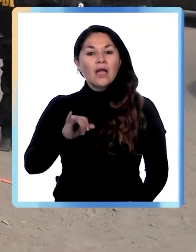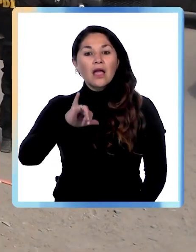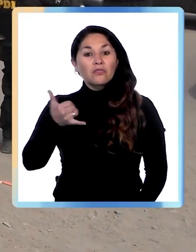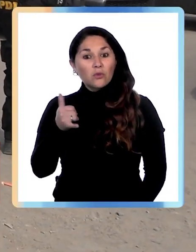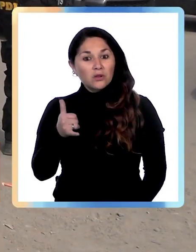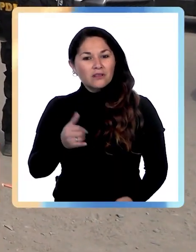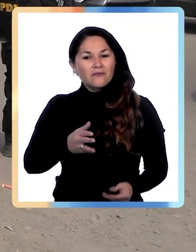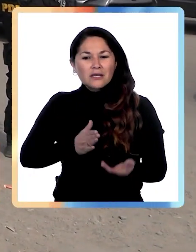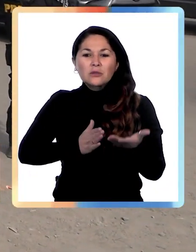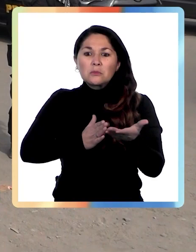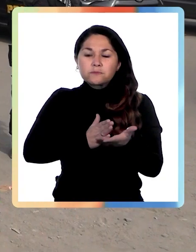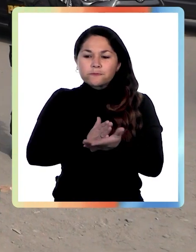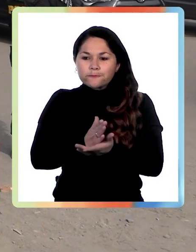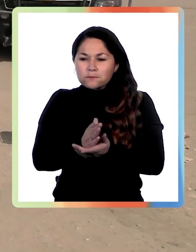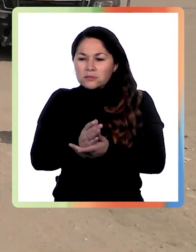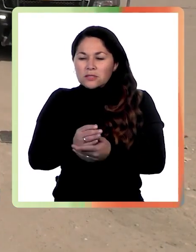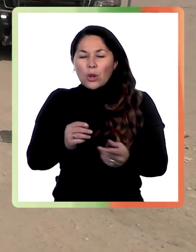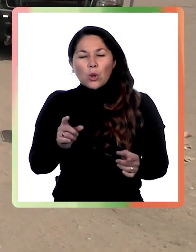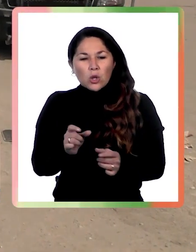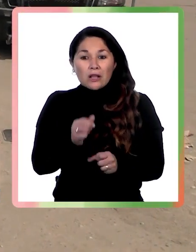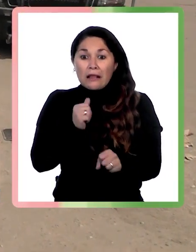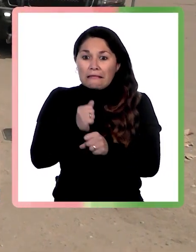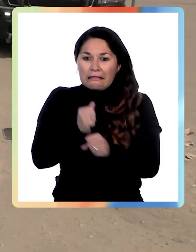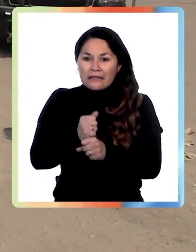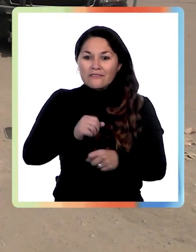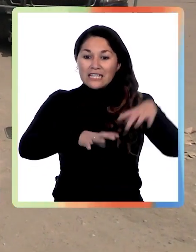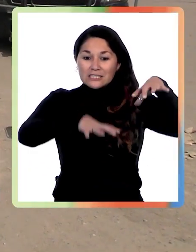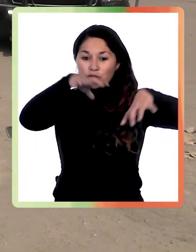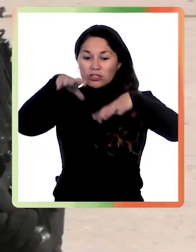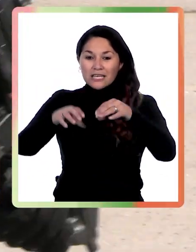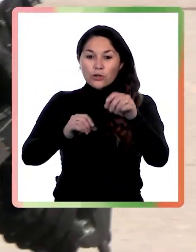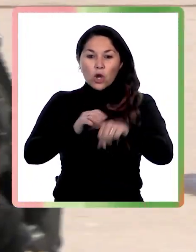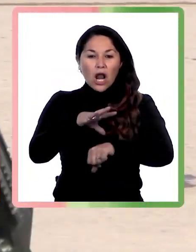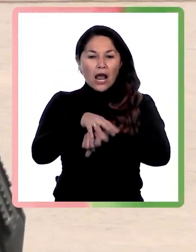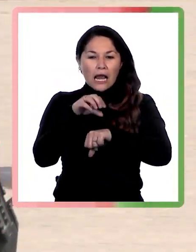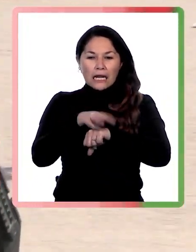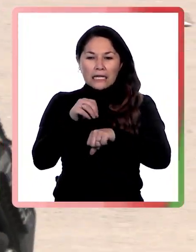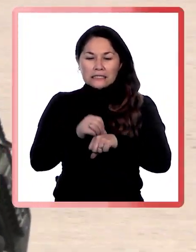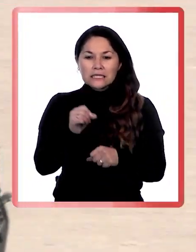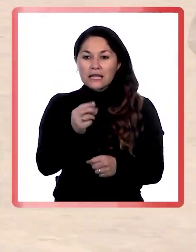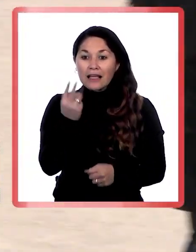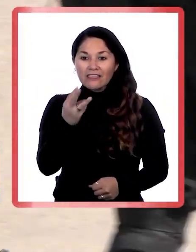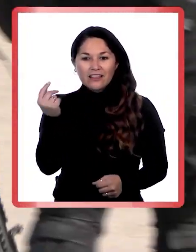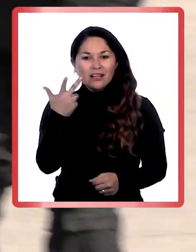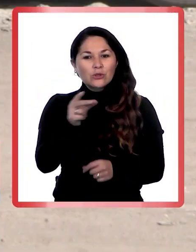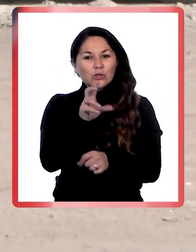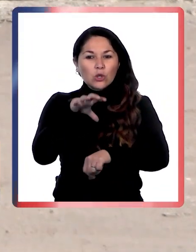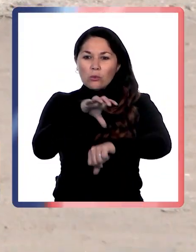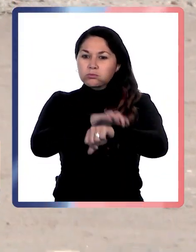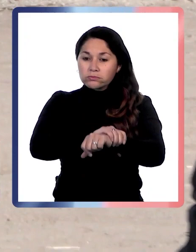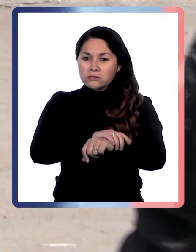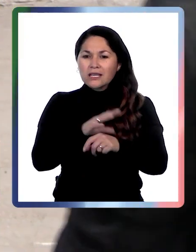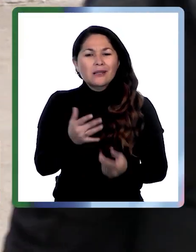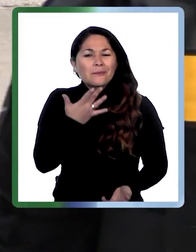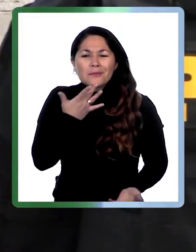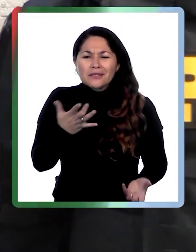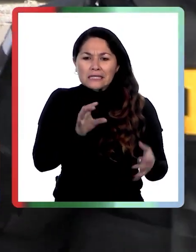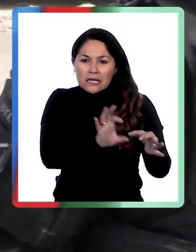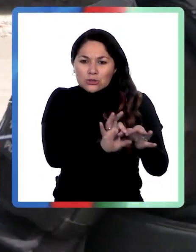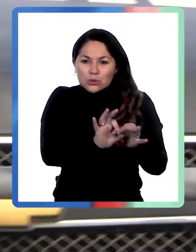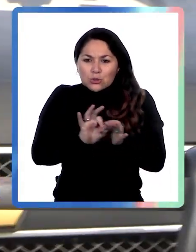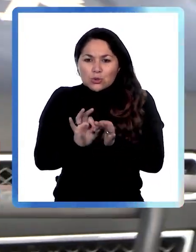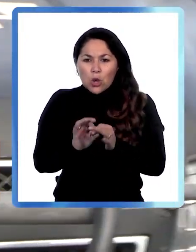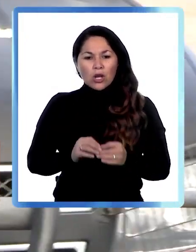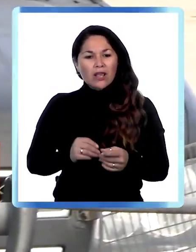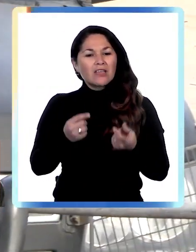este jueves se realizó un megaoperativo en el cerro chuño de arica que dejó 38 detenidos este Busca desarticular